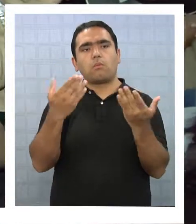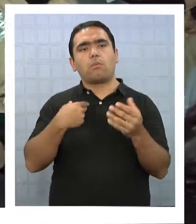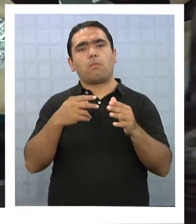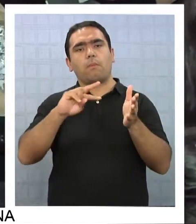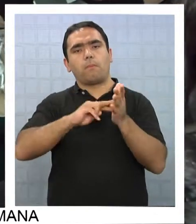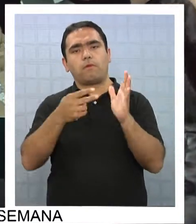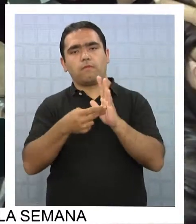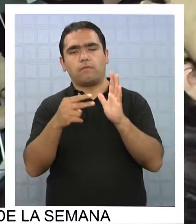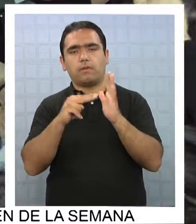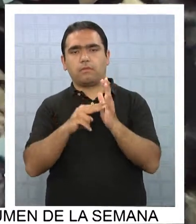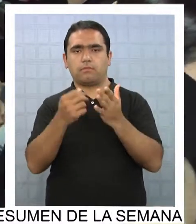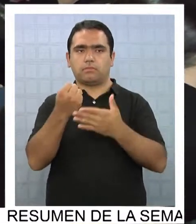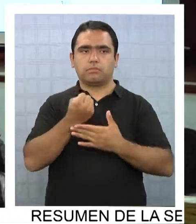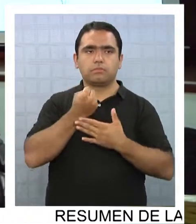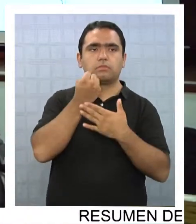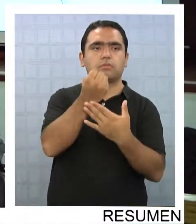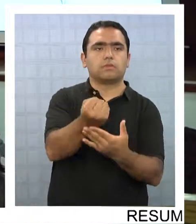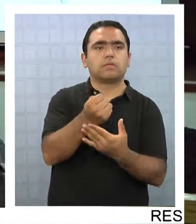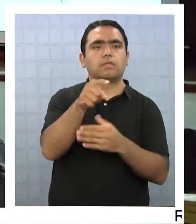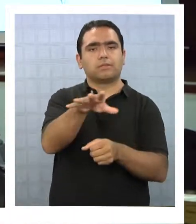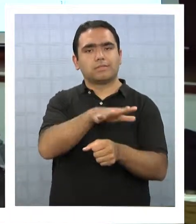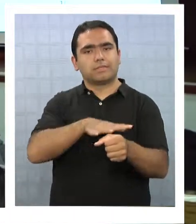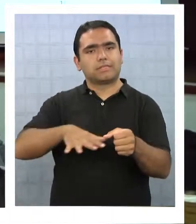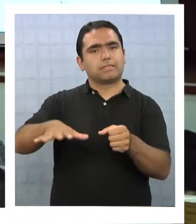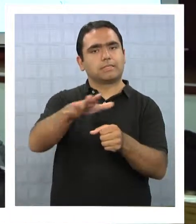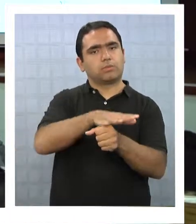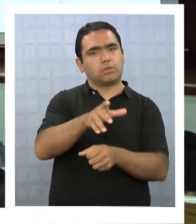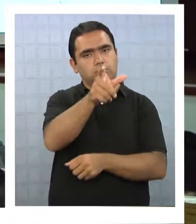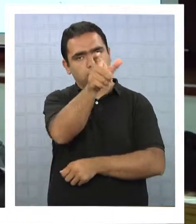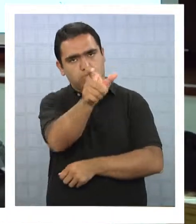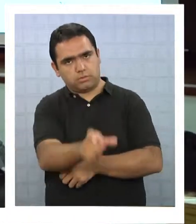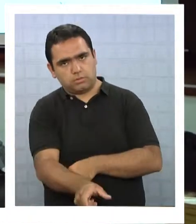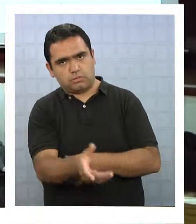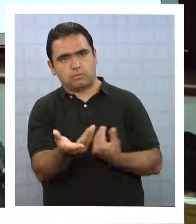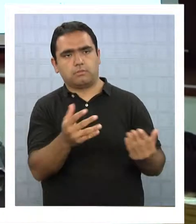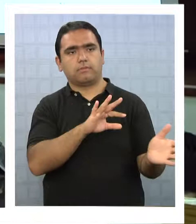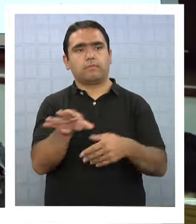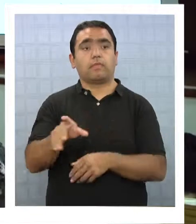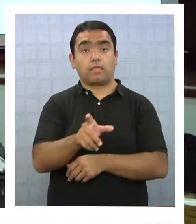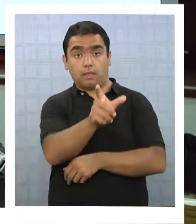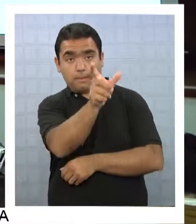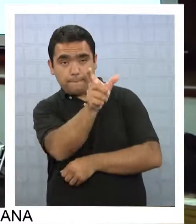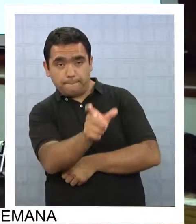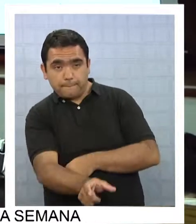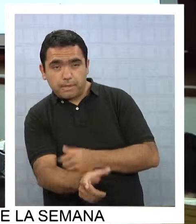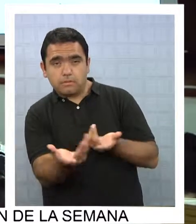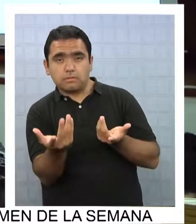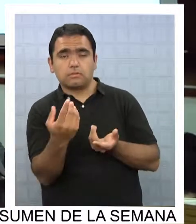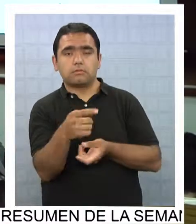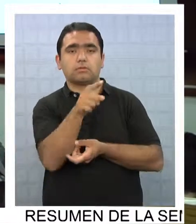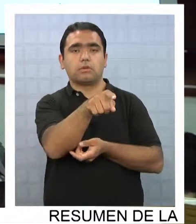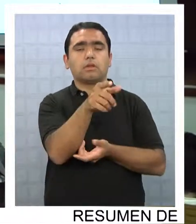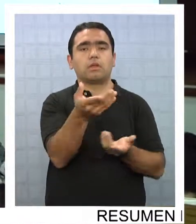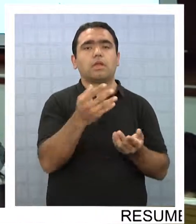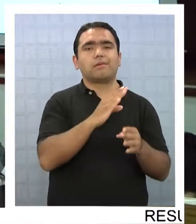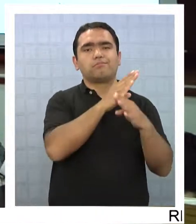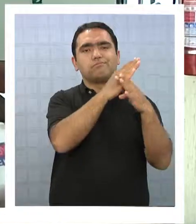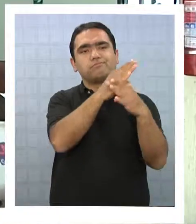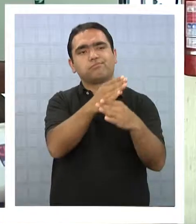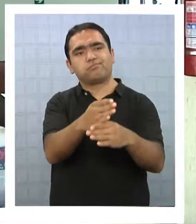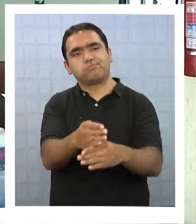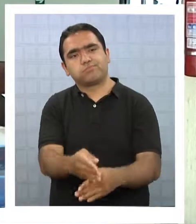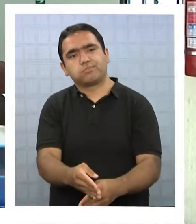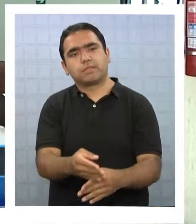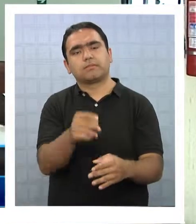que genera la situación actual de la persona. Las personas que se ven expuestas temprana y perdurablemente